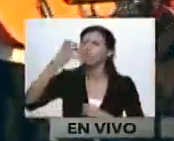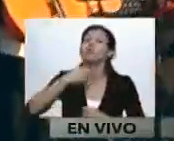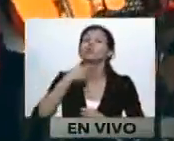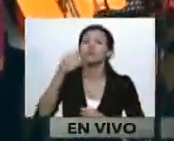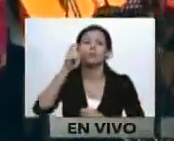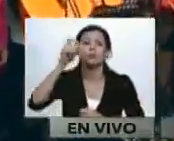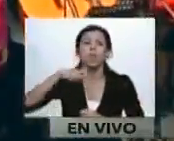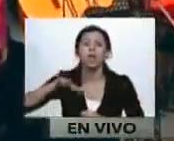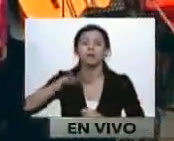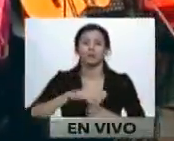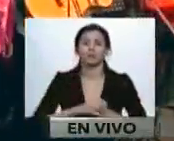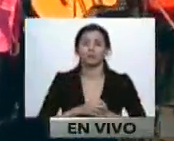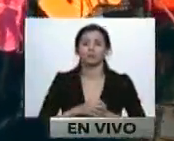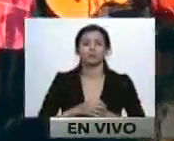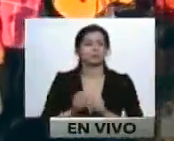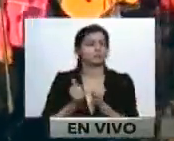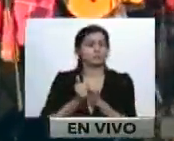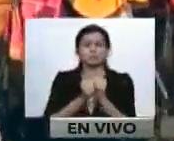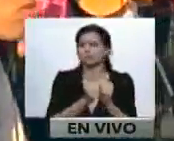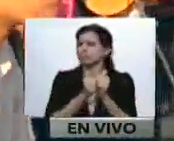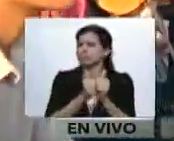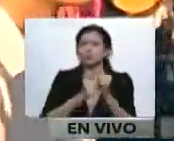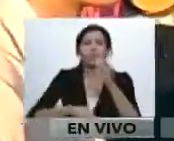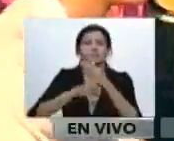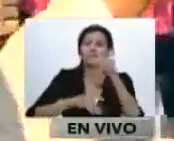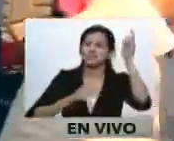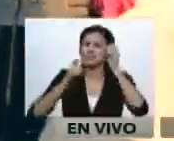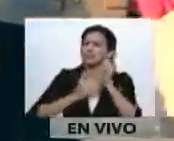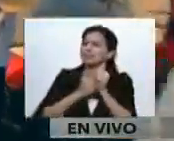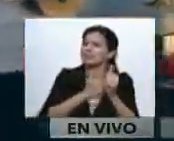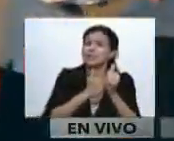venezolano que ha seguido y que sigue al comandante Hugo Chávez,